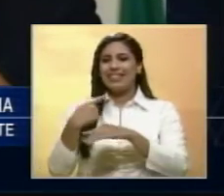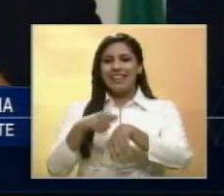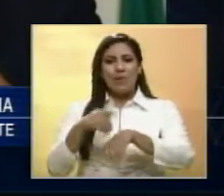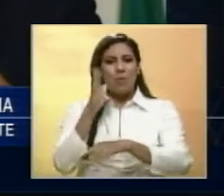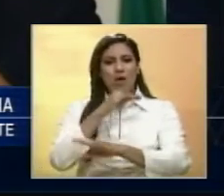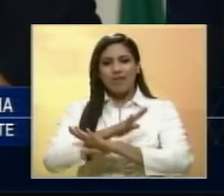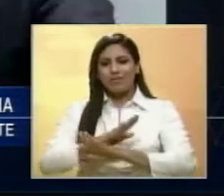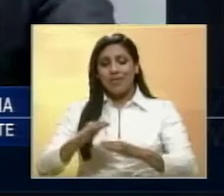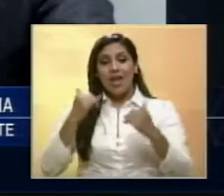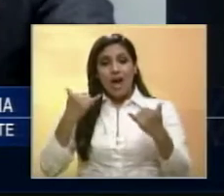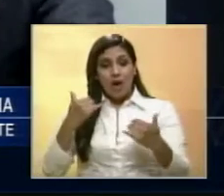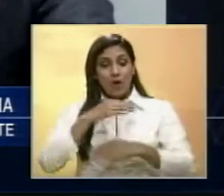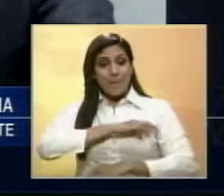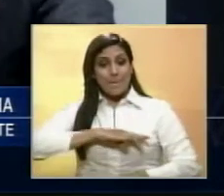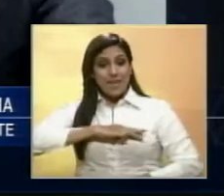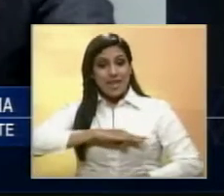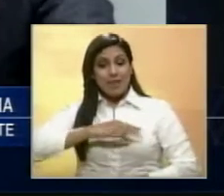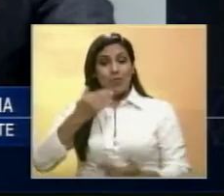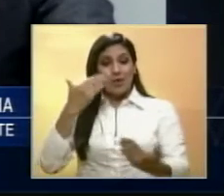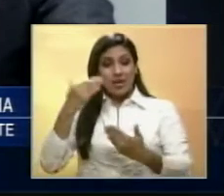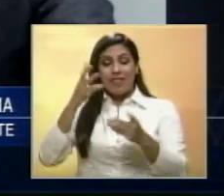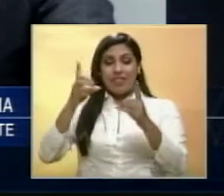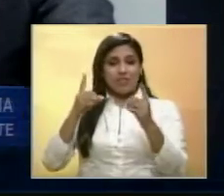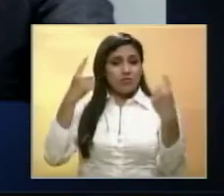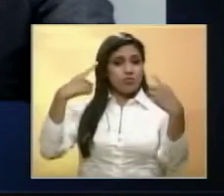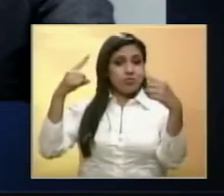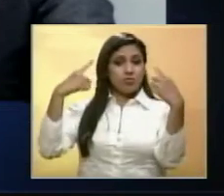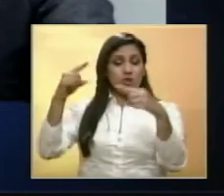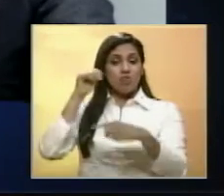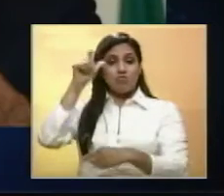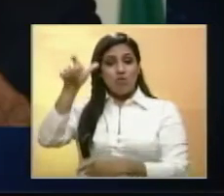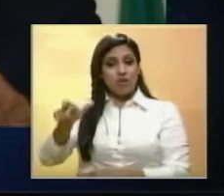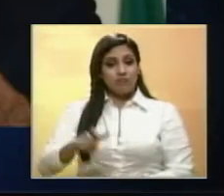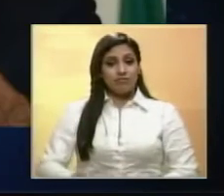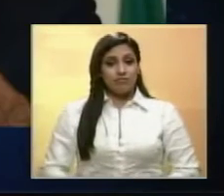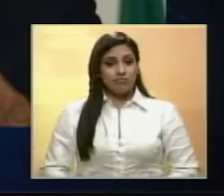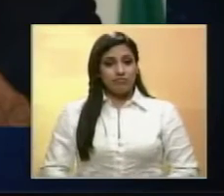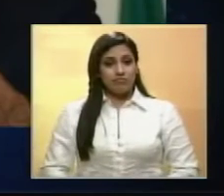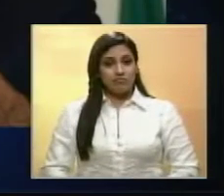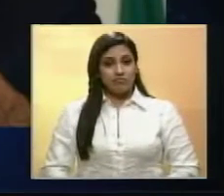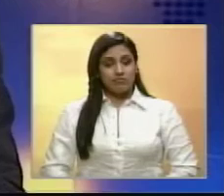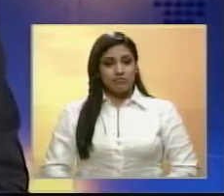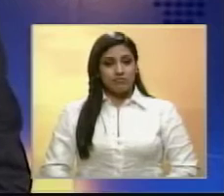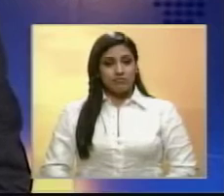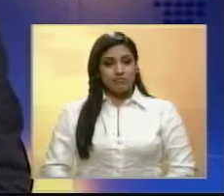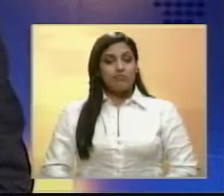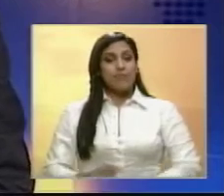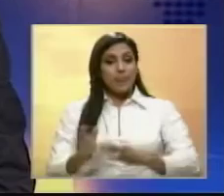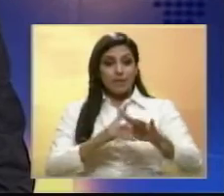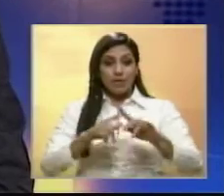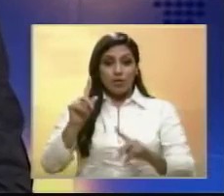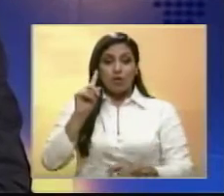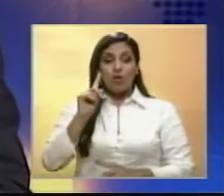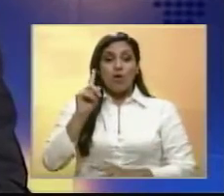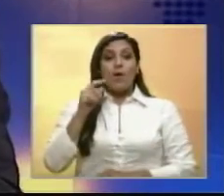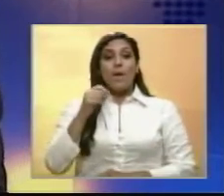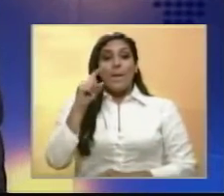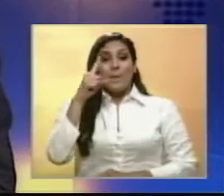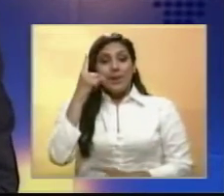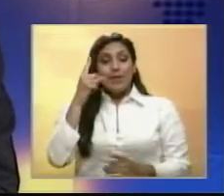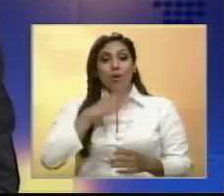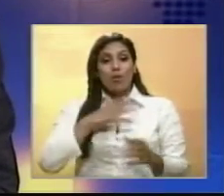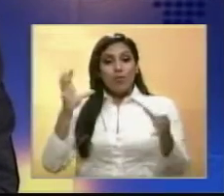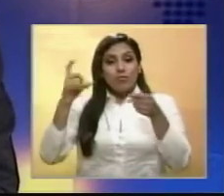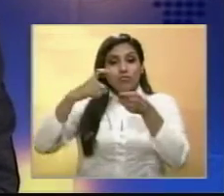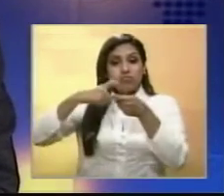la mayoría de los miembros del partido han decidido abandonar la coalición. Y precisamente el principal partido